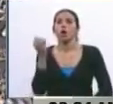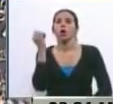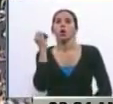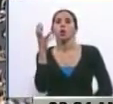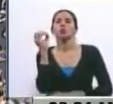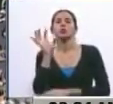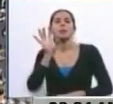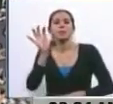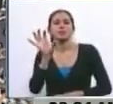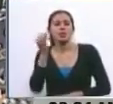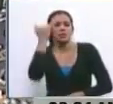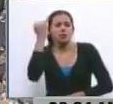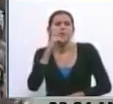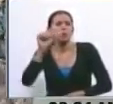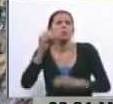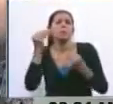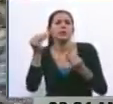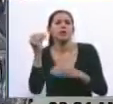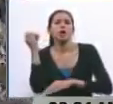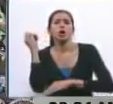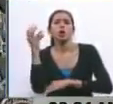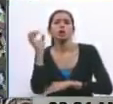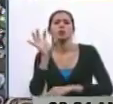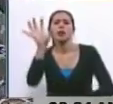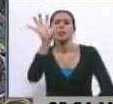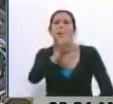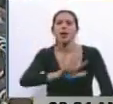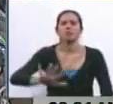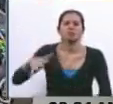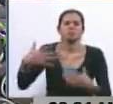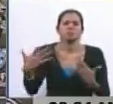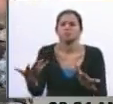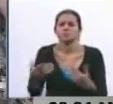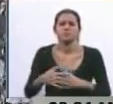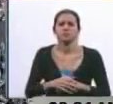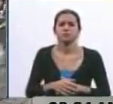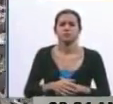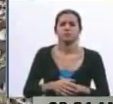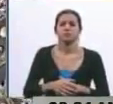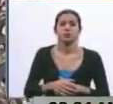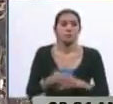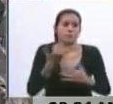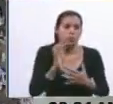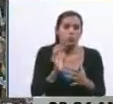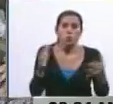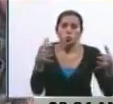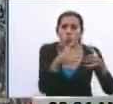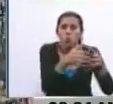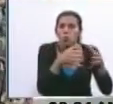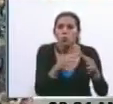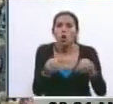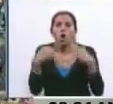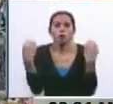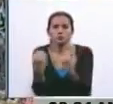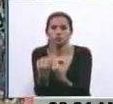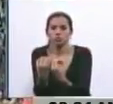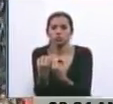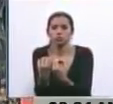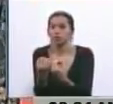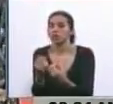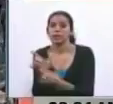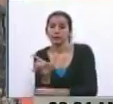nuestro presidente Maduro para buscar todas esas organizaciones fuera del